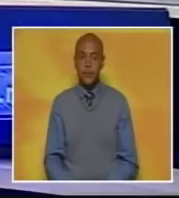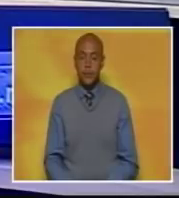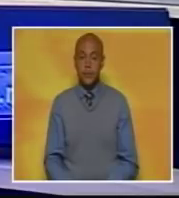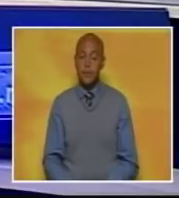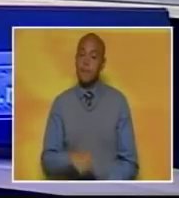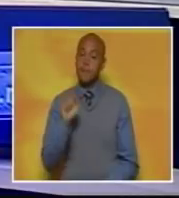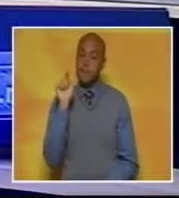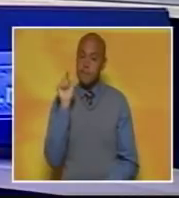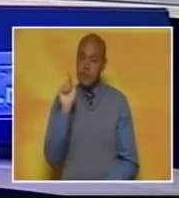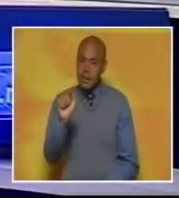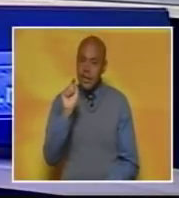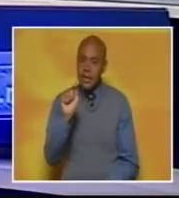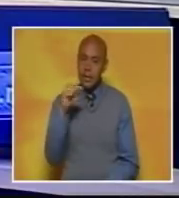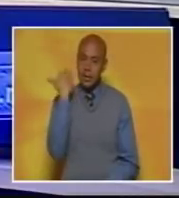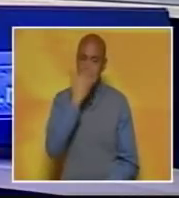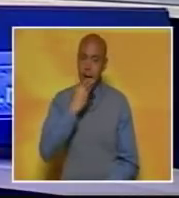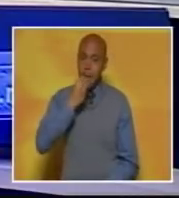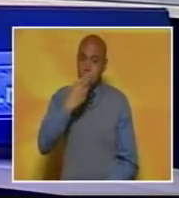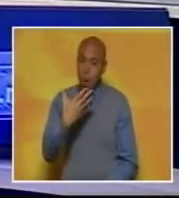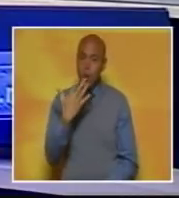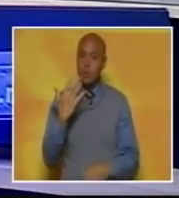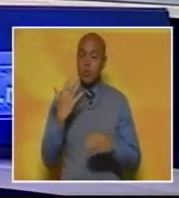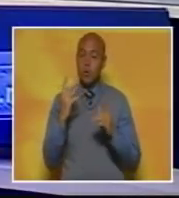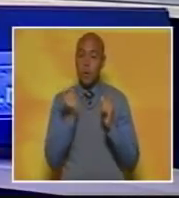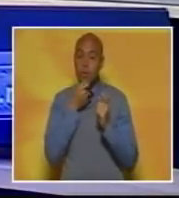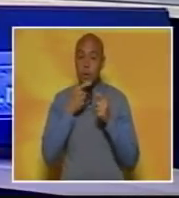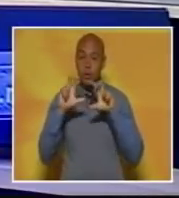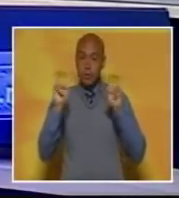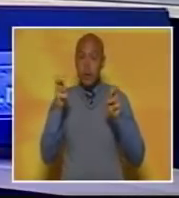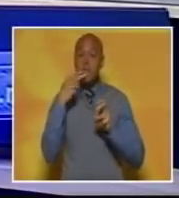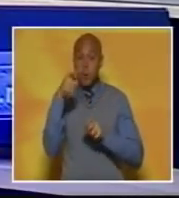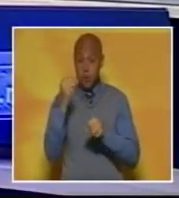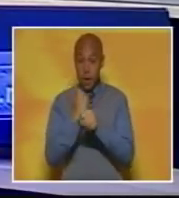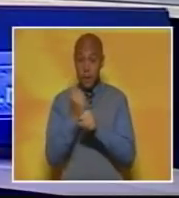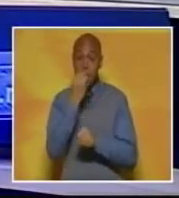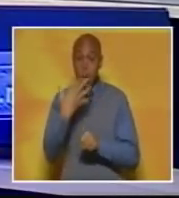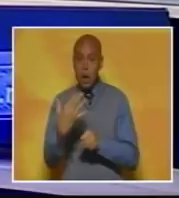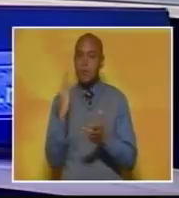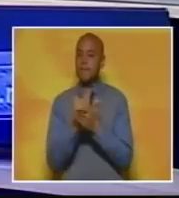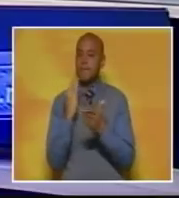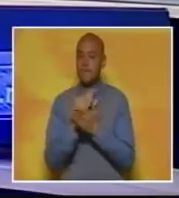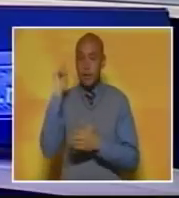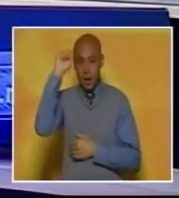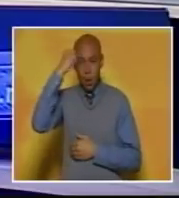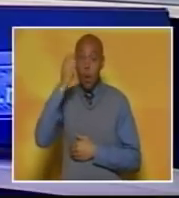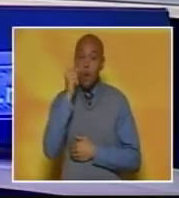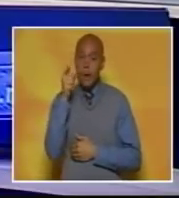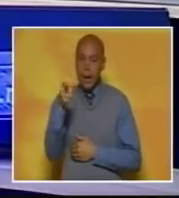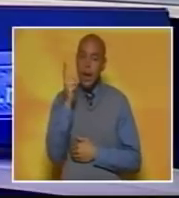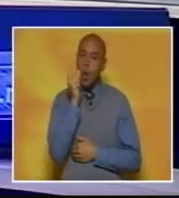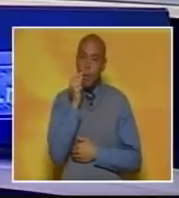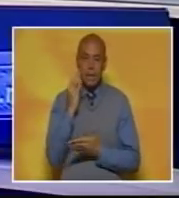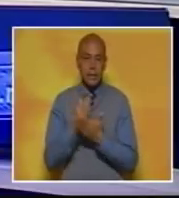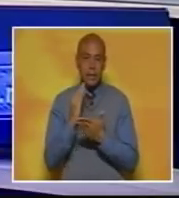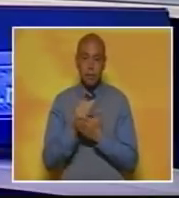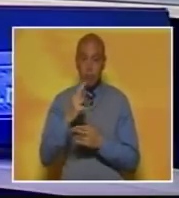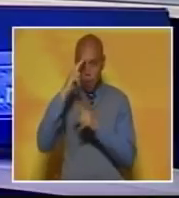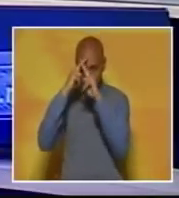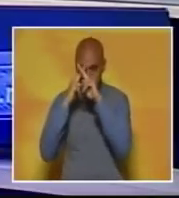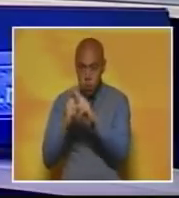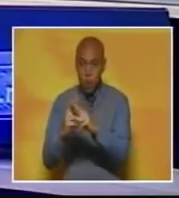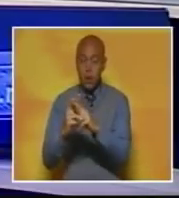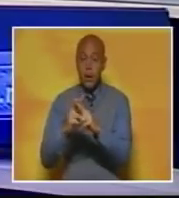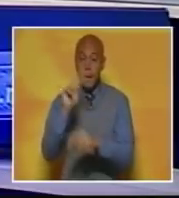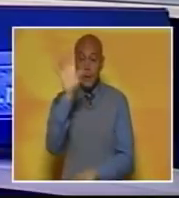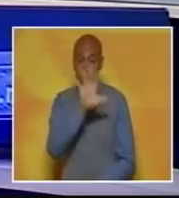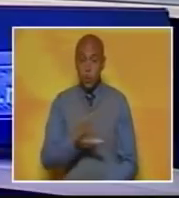Qué frase más hermosa. Si su trabajo es bueno, siempre te recordarán y sin duda alguna al galán de los galanes, siempre